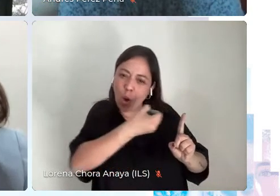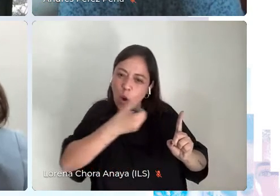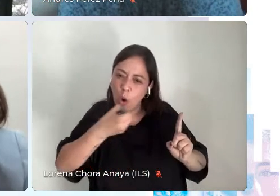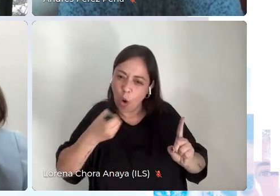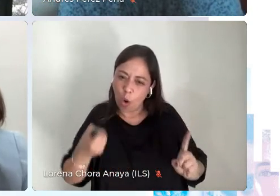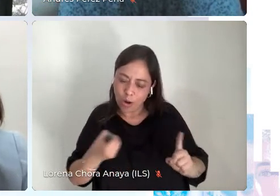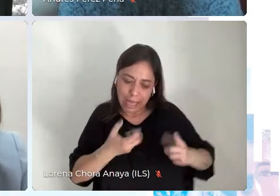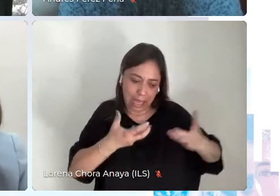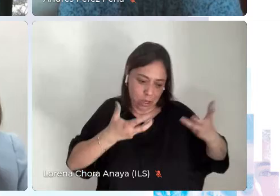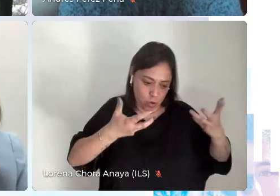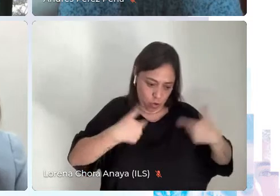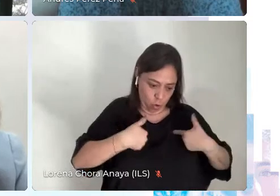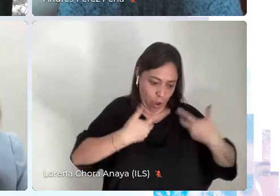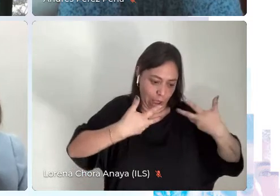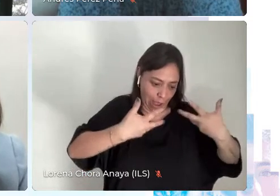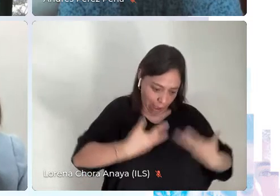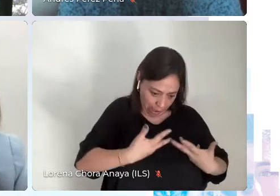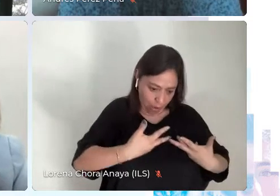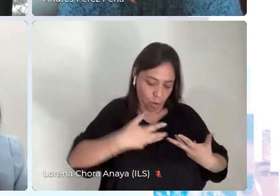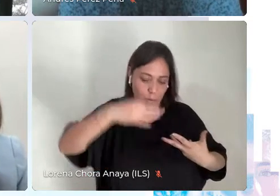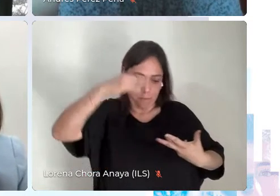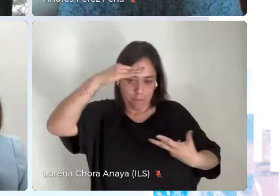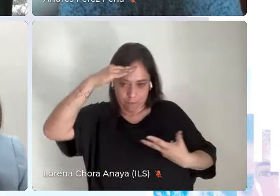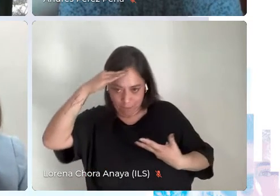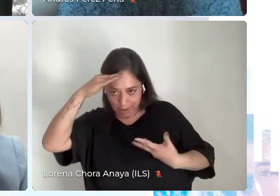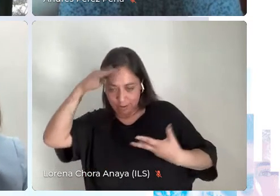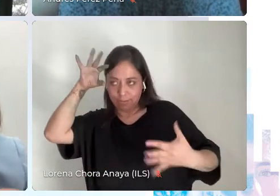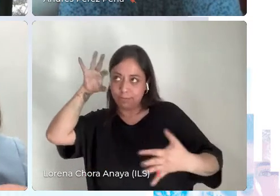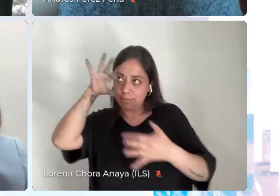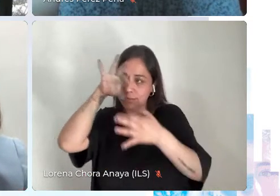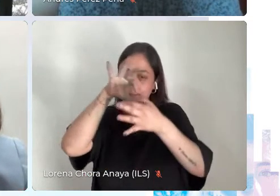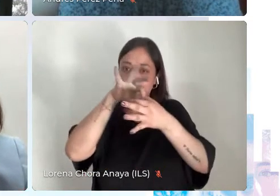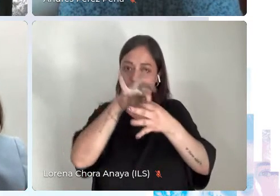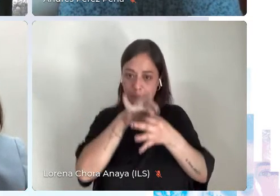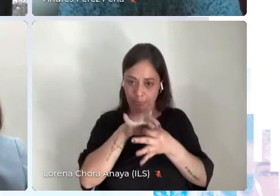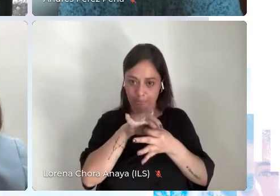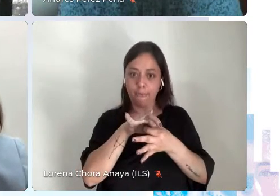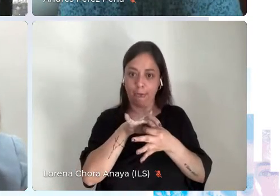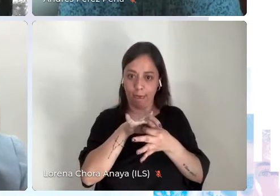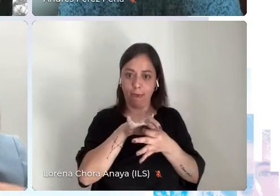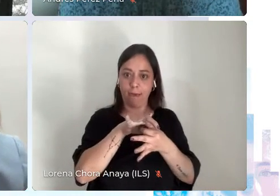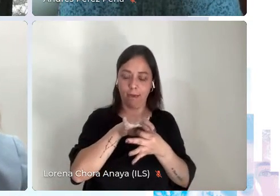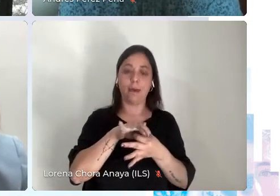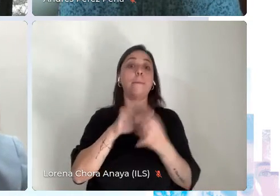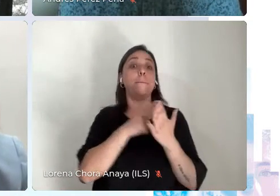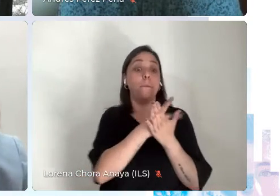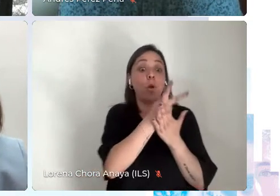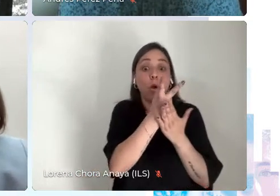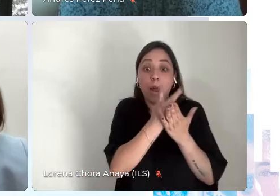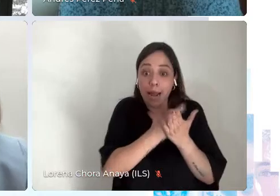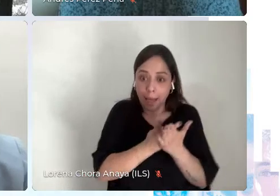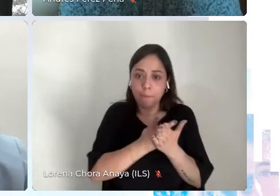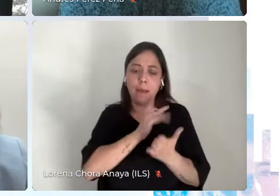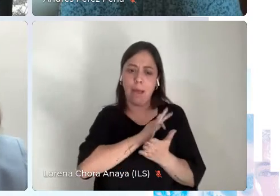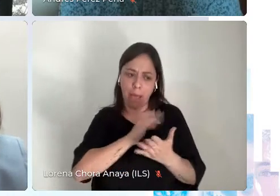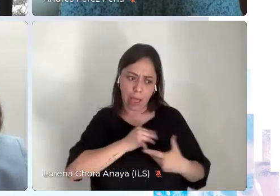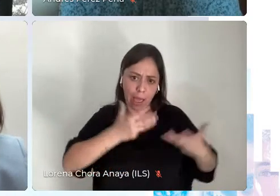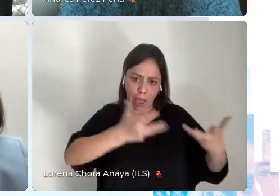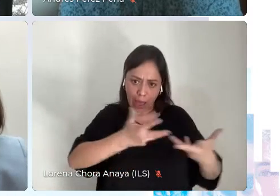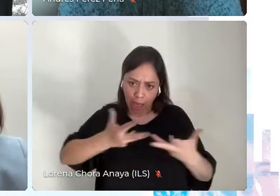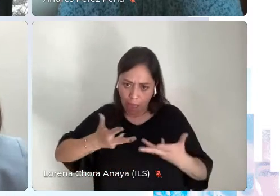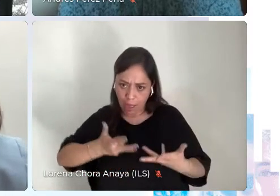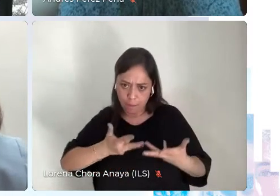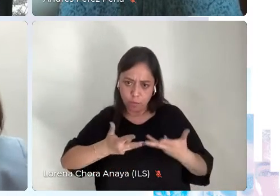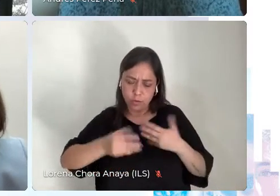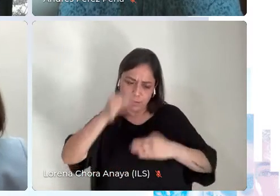lo mismo, más allá de los programas en los que estemos involucrados, y que evaluemos también el impacto que podemos generar en ese metro cuadrado